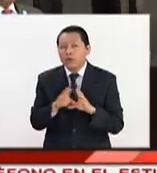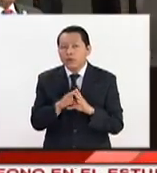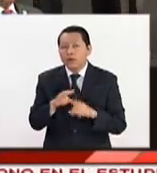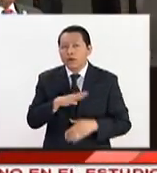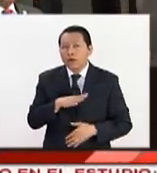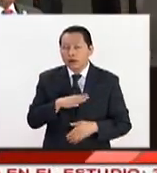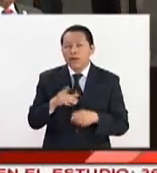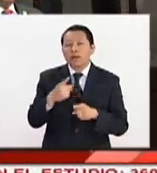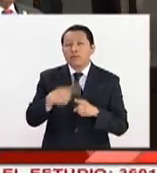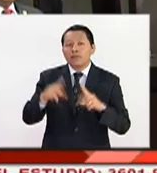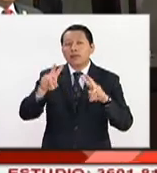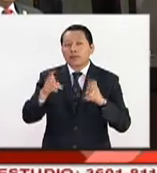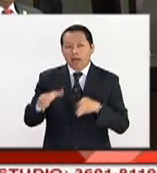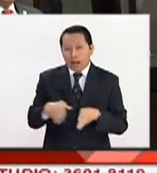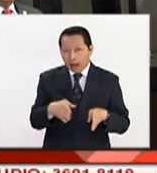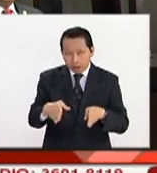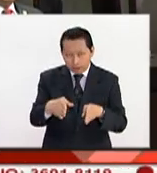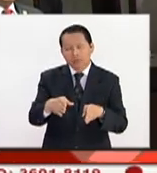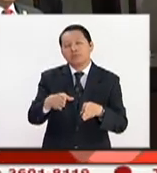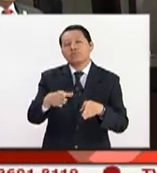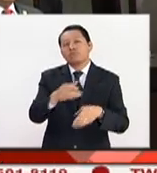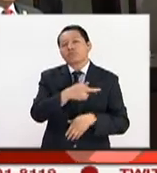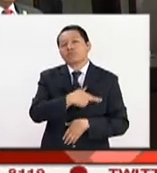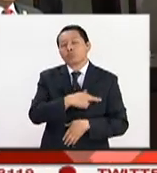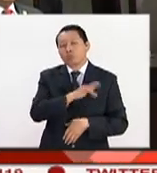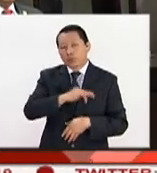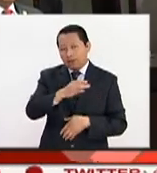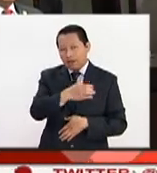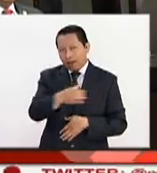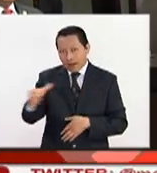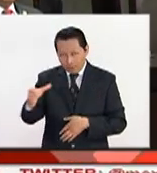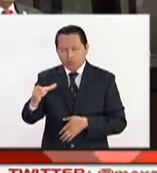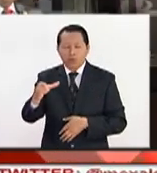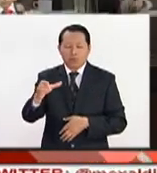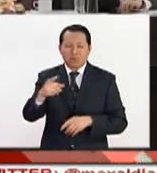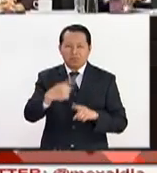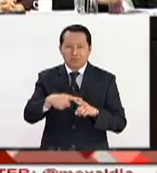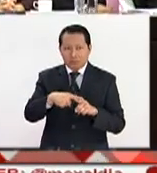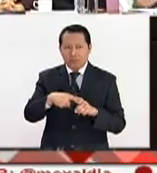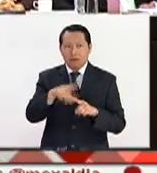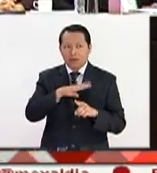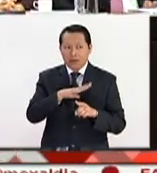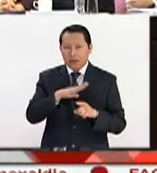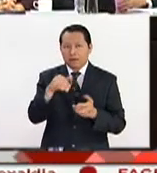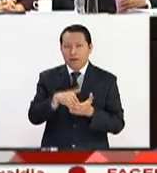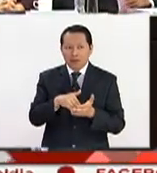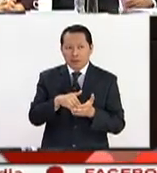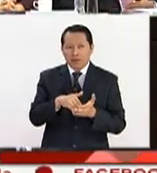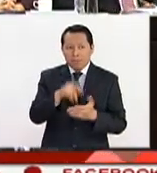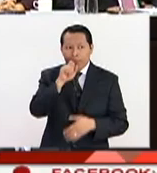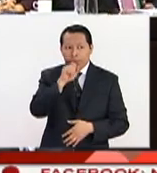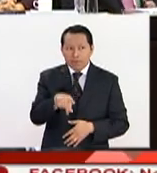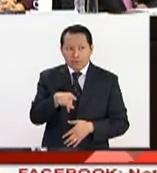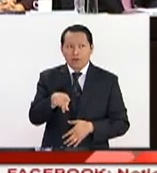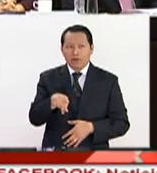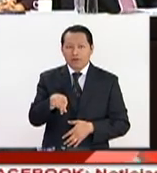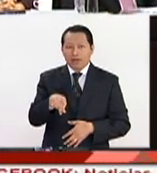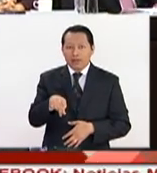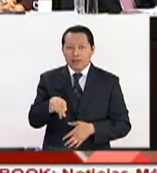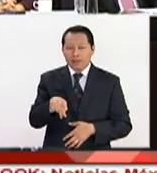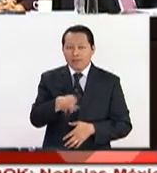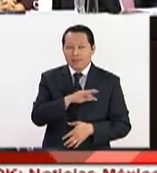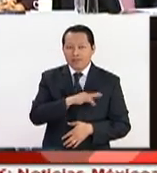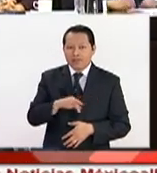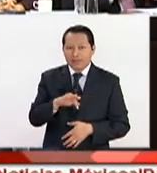infraestructura carretera, caminos rurales y carreteras alimentadoras por 6.544 millones de pesos. Se fortalece la